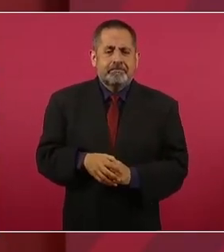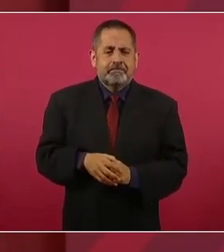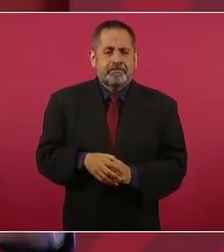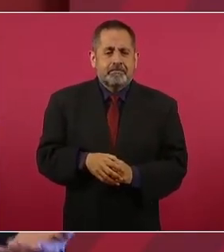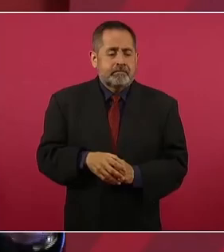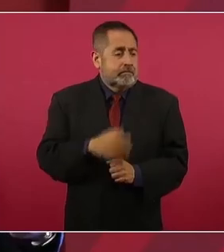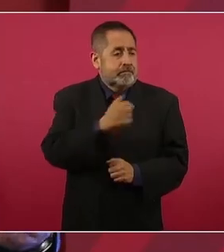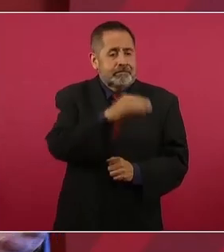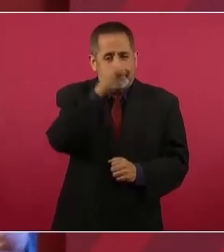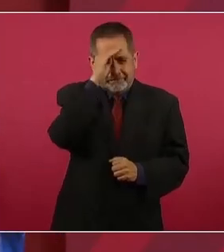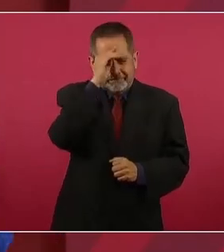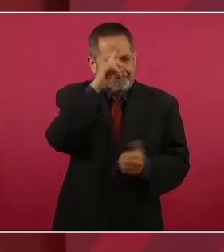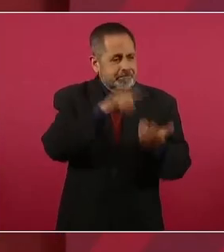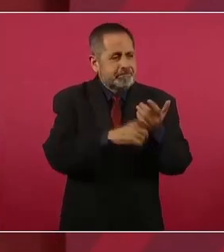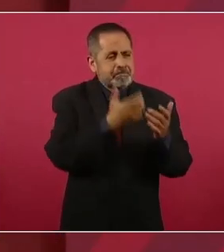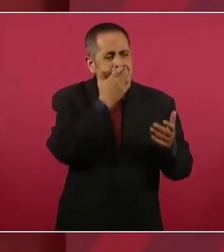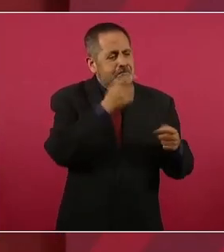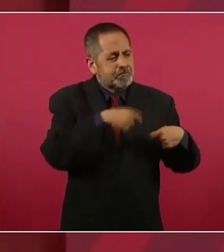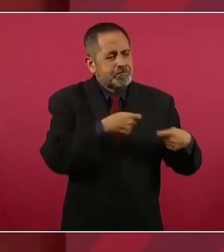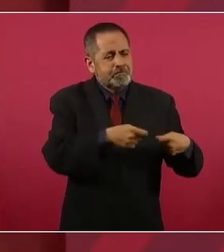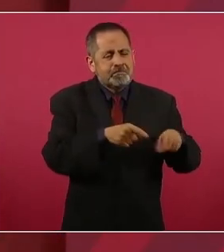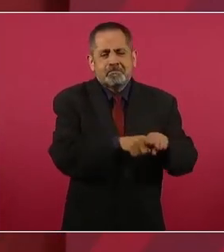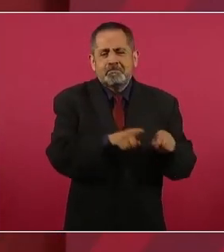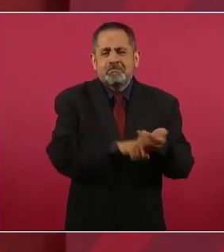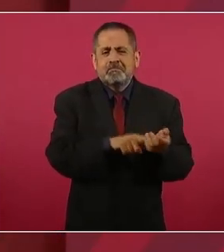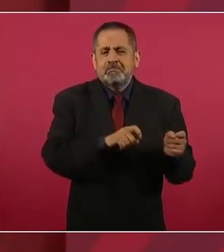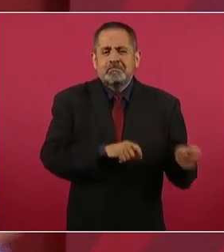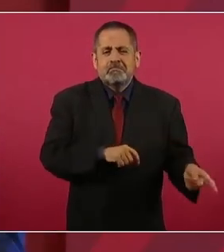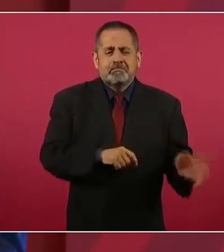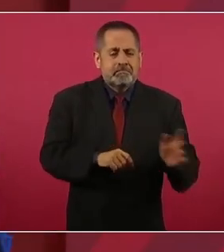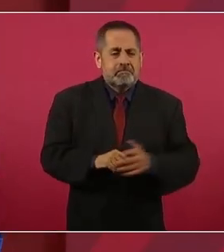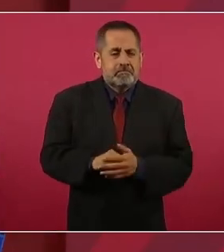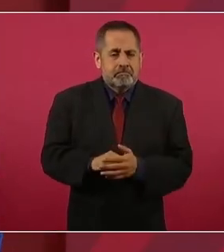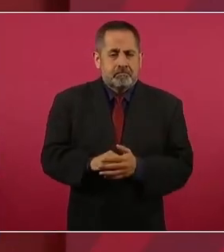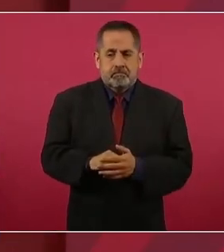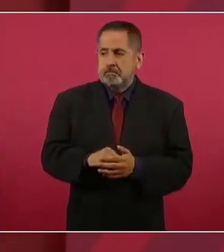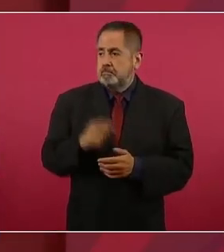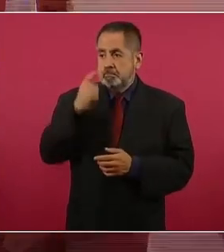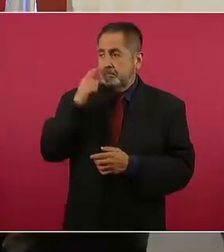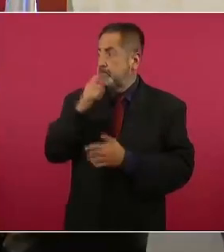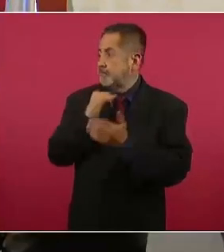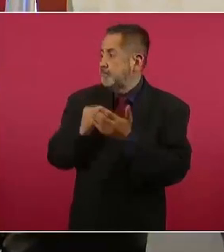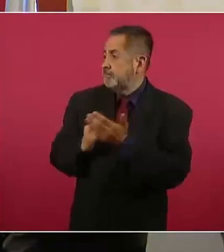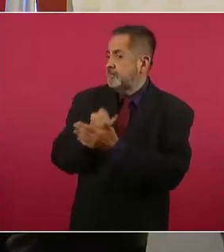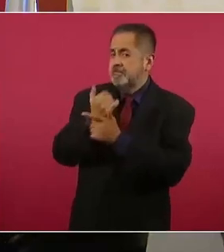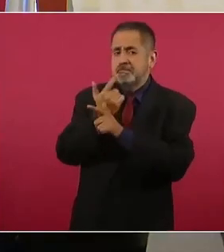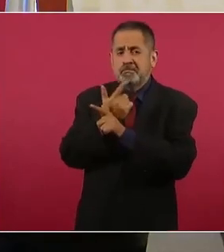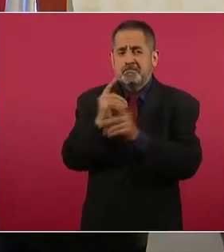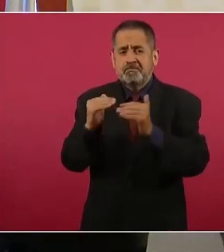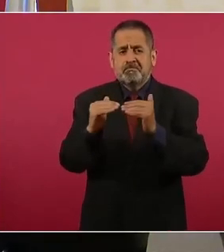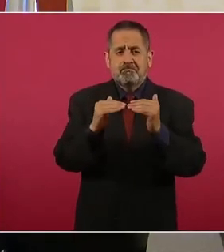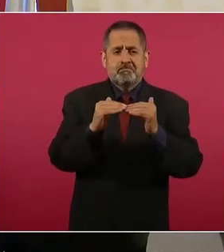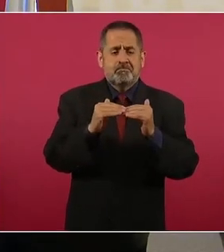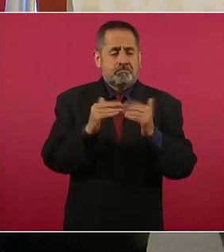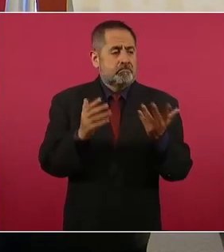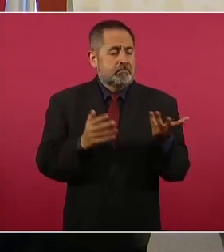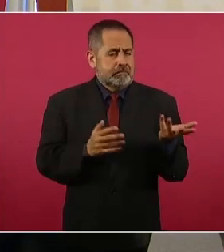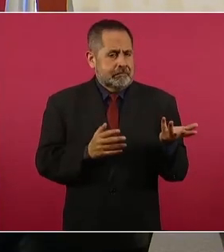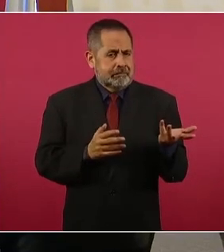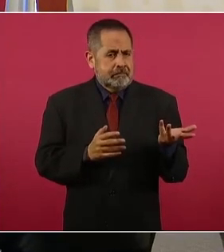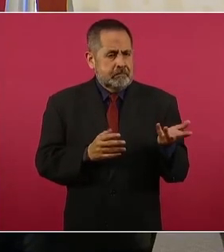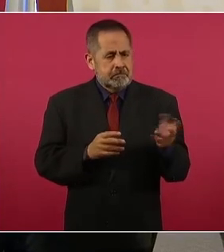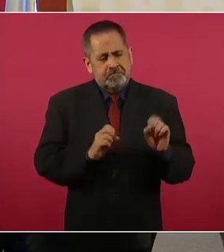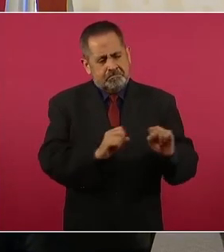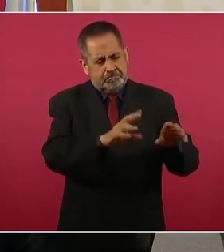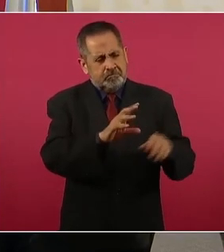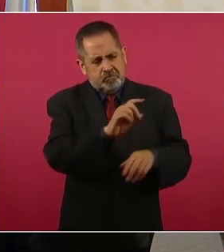es el pensamiento conservador, y en una democracia pues está permitido esto